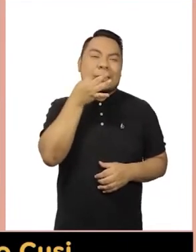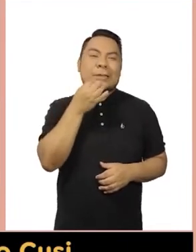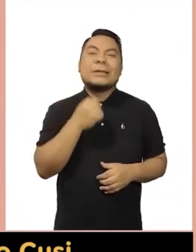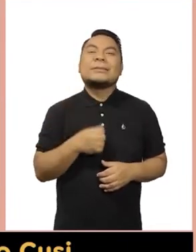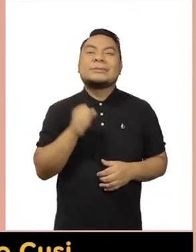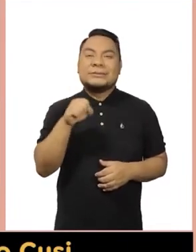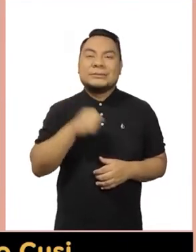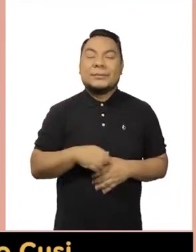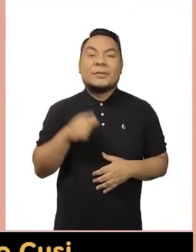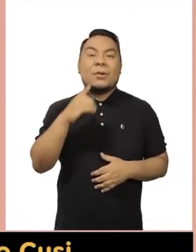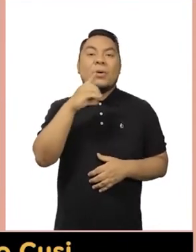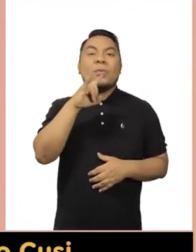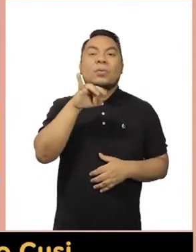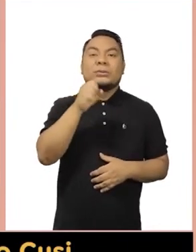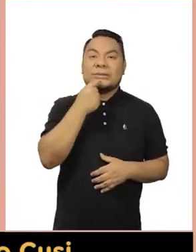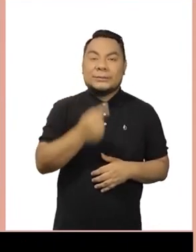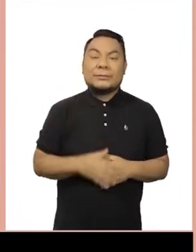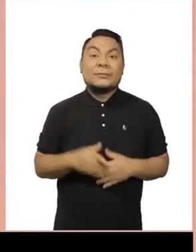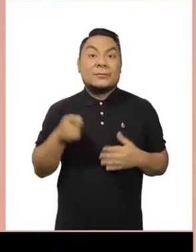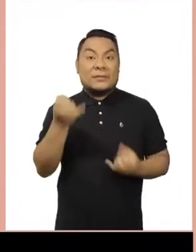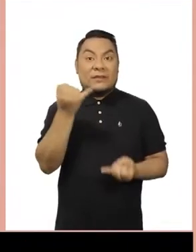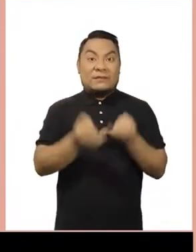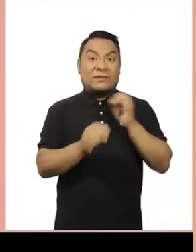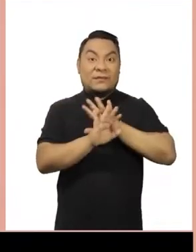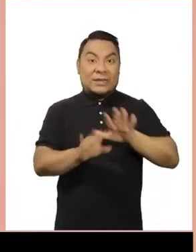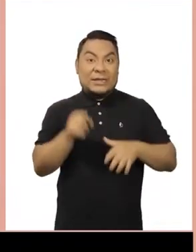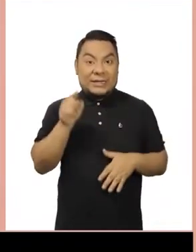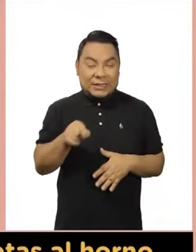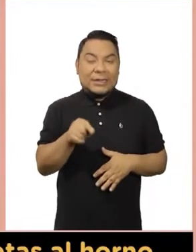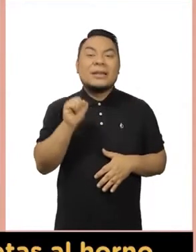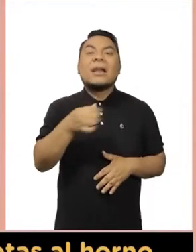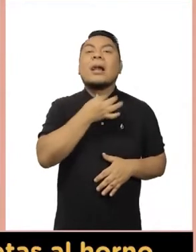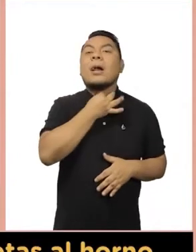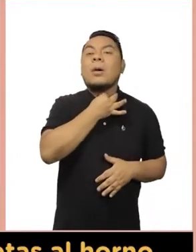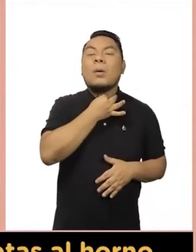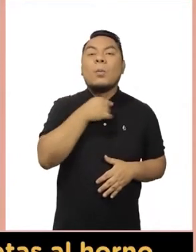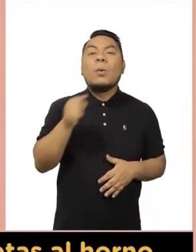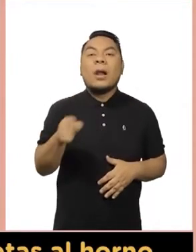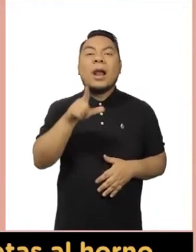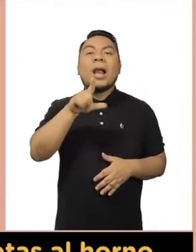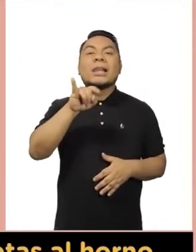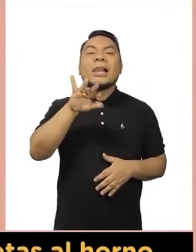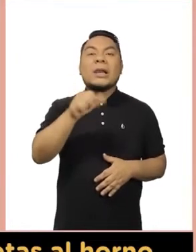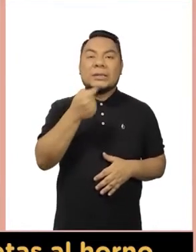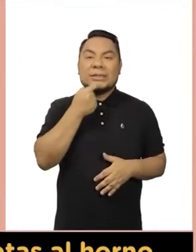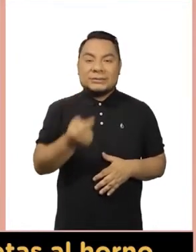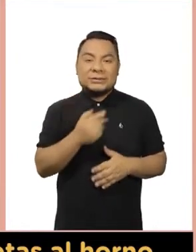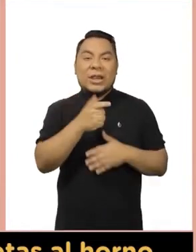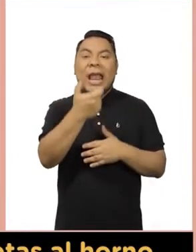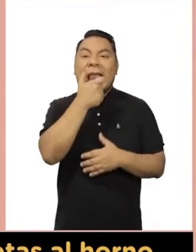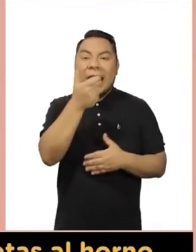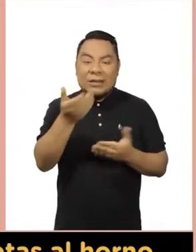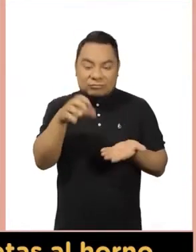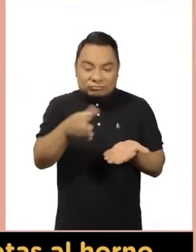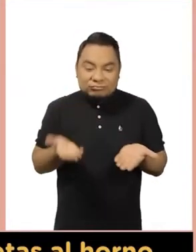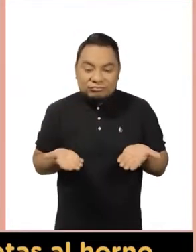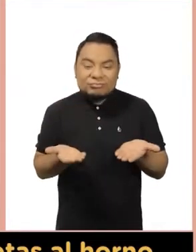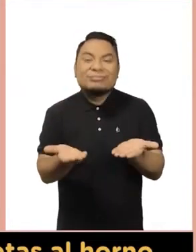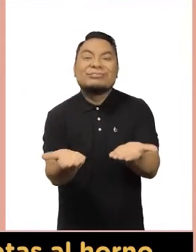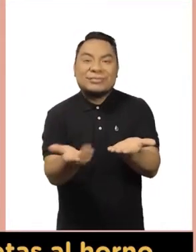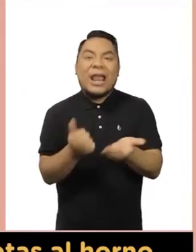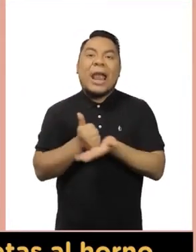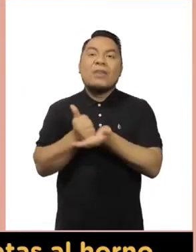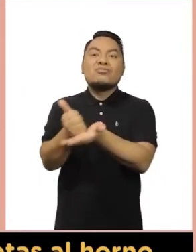son deliciosas!, dijo Cusi. Y para finalizar, la abuela de Laura les ayudó a meter las galletas al